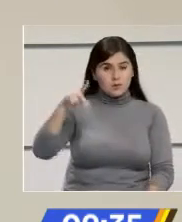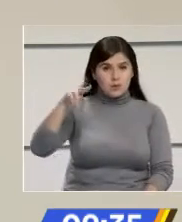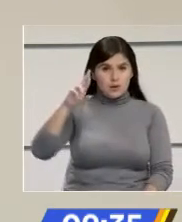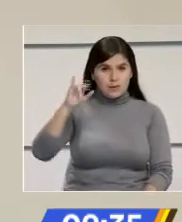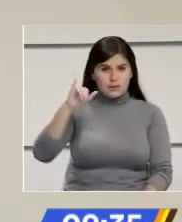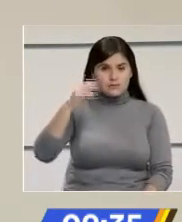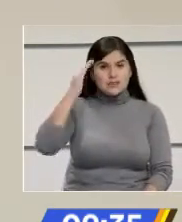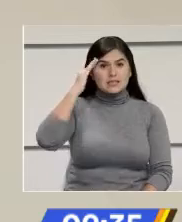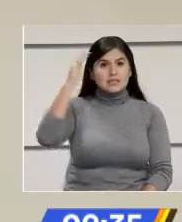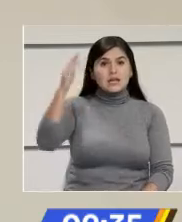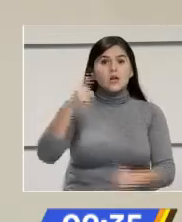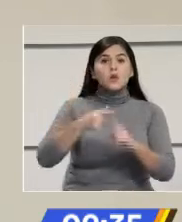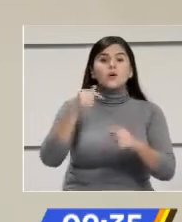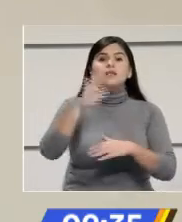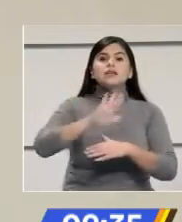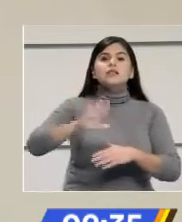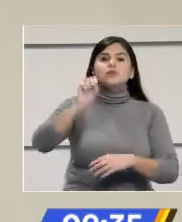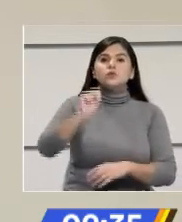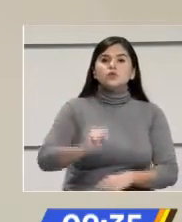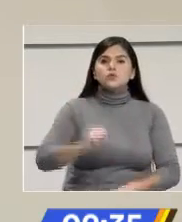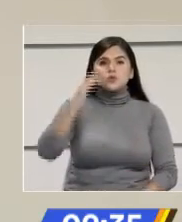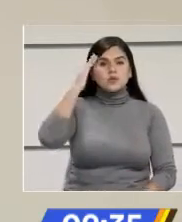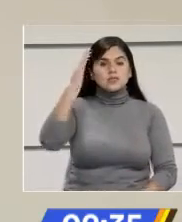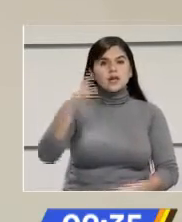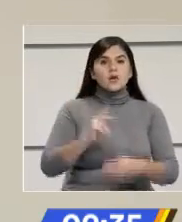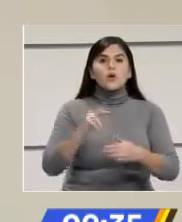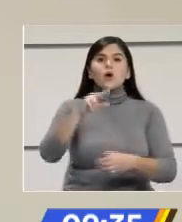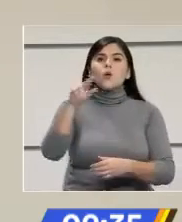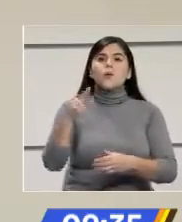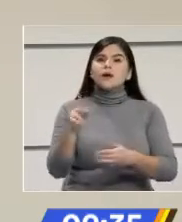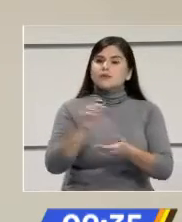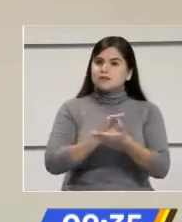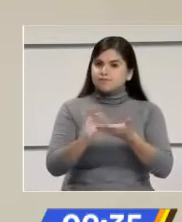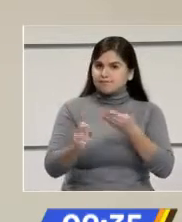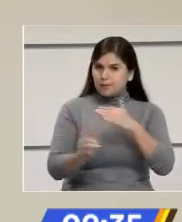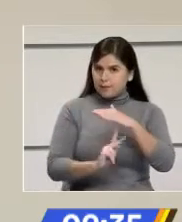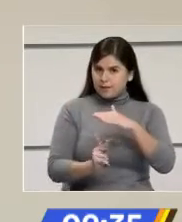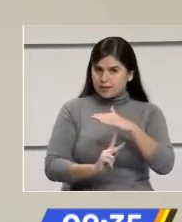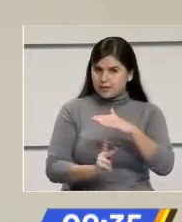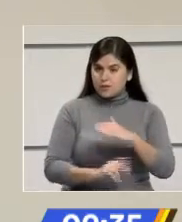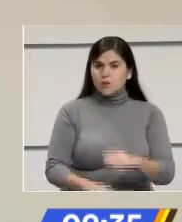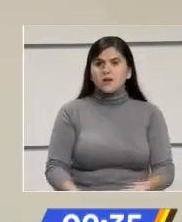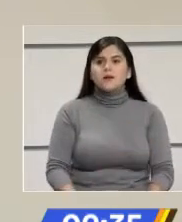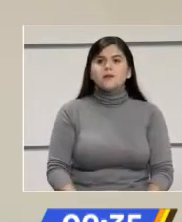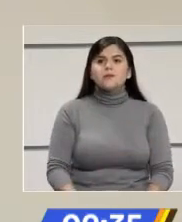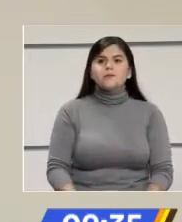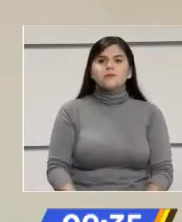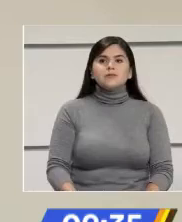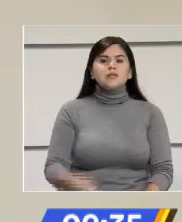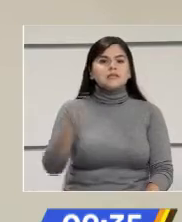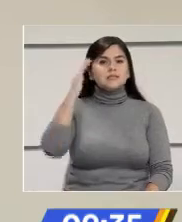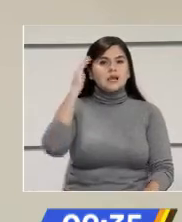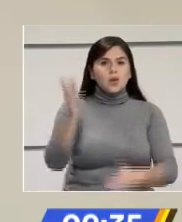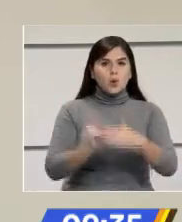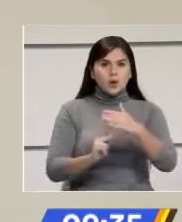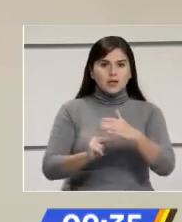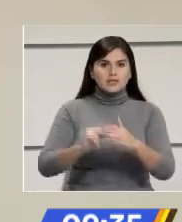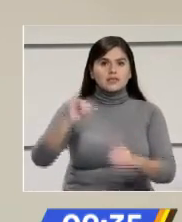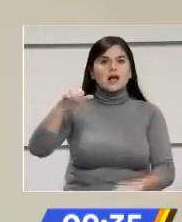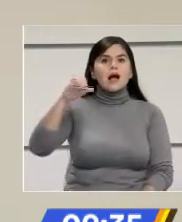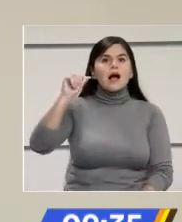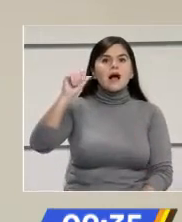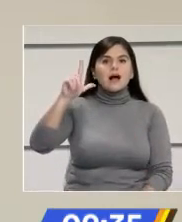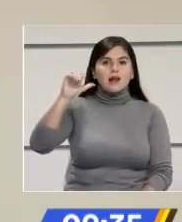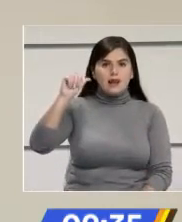desde la zona sur. Un saludo para mis compañeras de preescolar en Circuito 9 y un abrazo a mis niños hermosos del Kinder Jalaca de Osa, de su